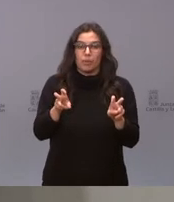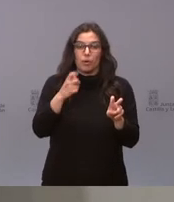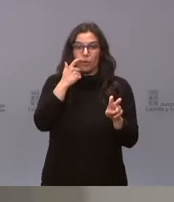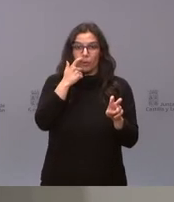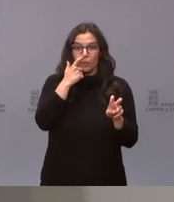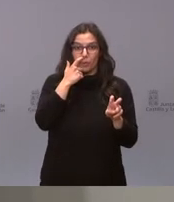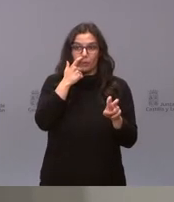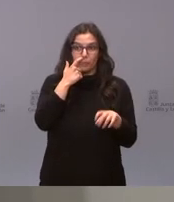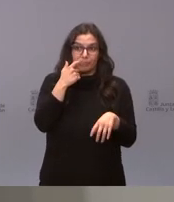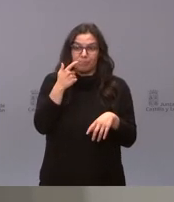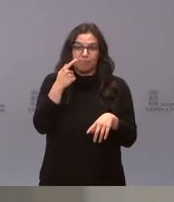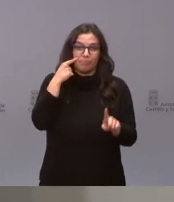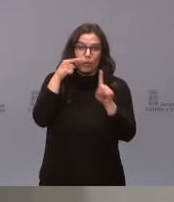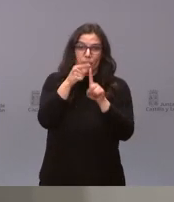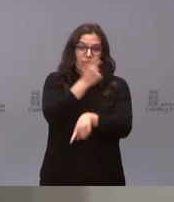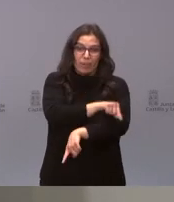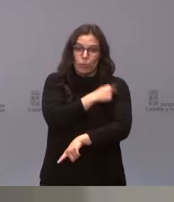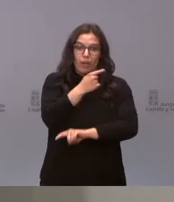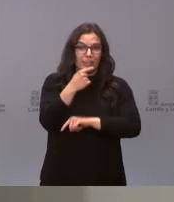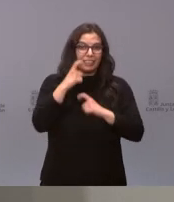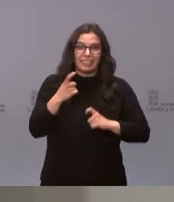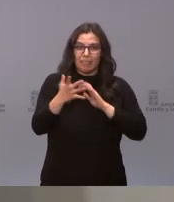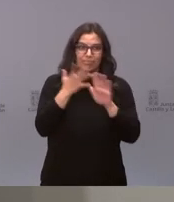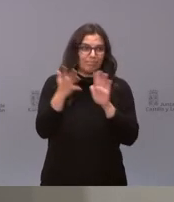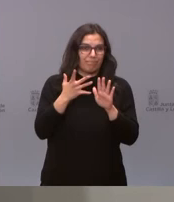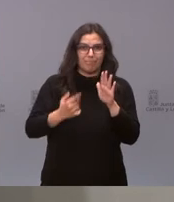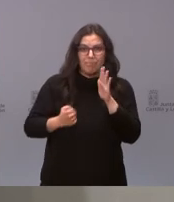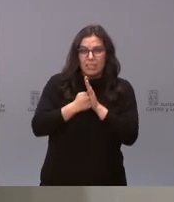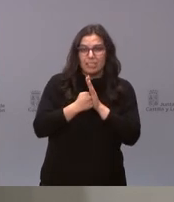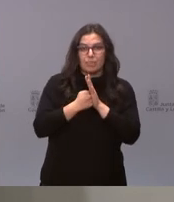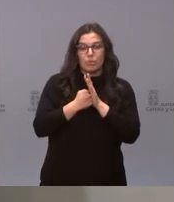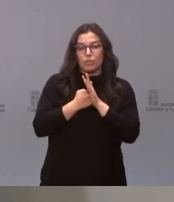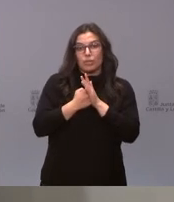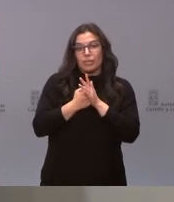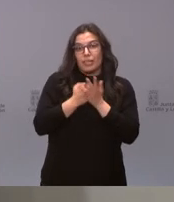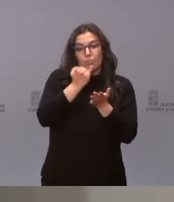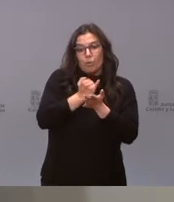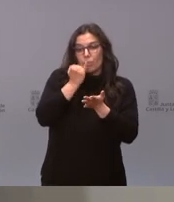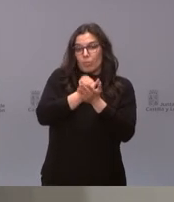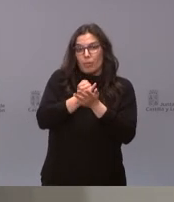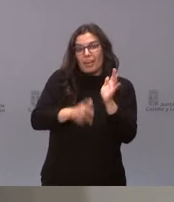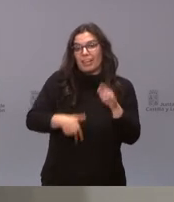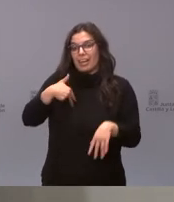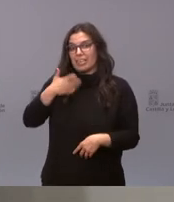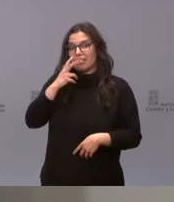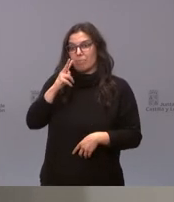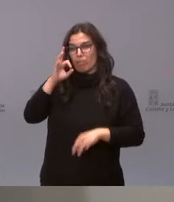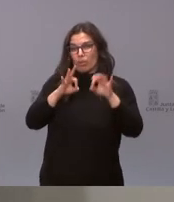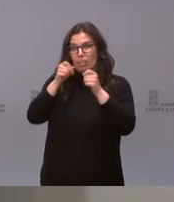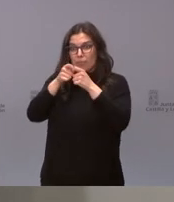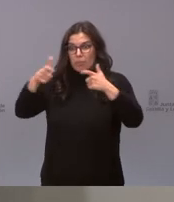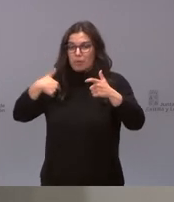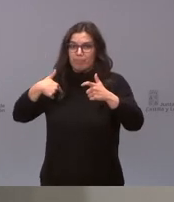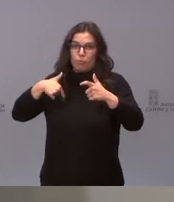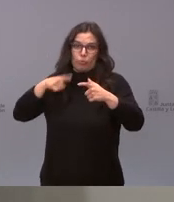seguir vacunando lo más rápidamente que podamos y haciendo los cribados selectivos si se alcanzan las tasas en las que se